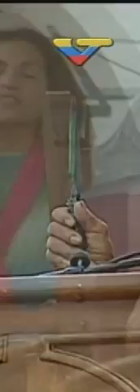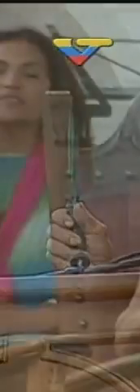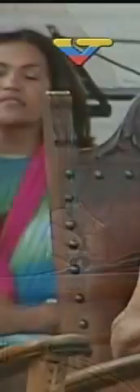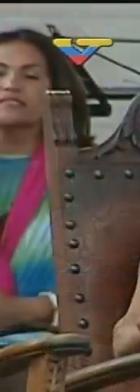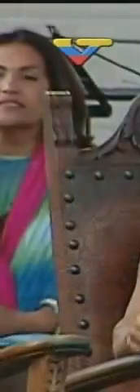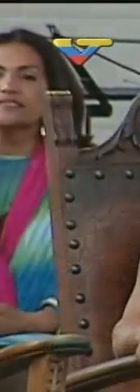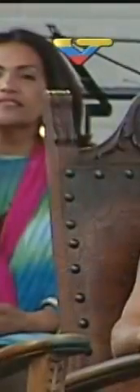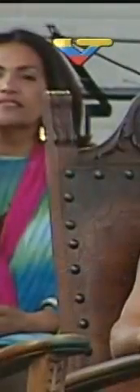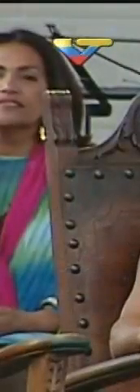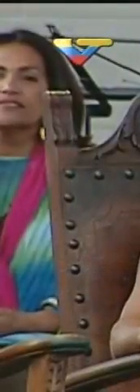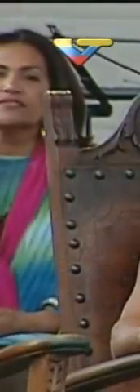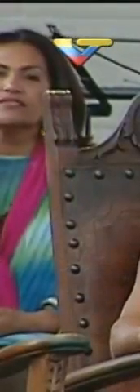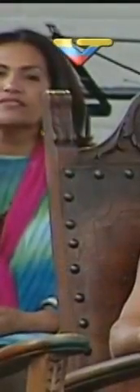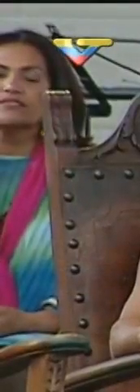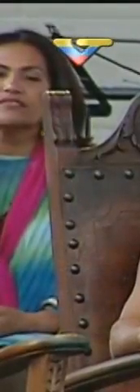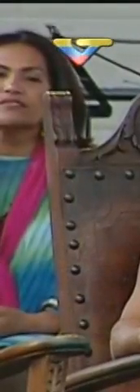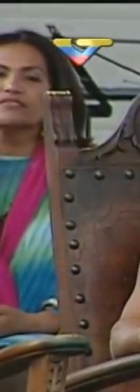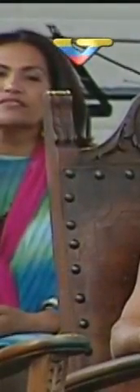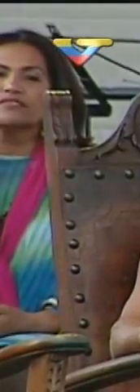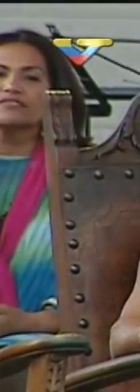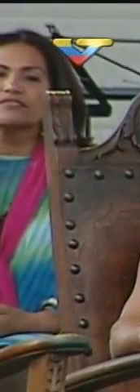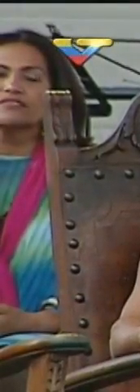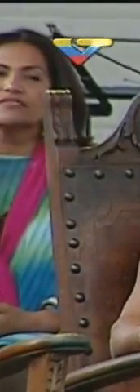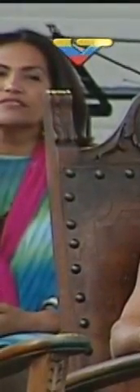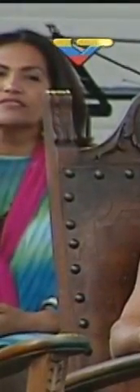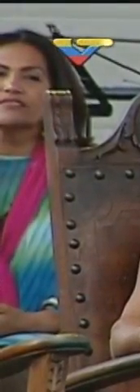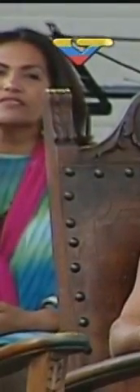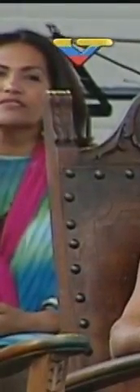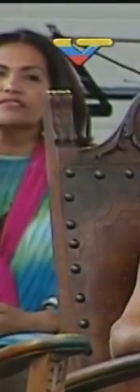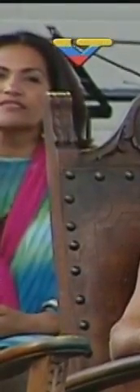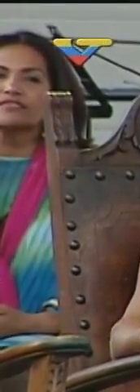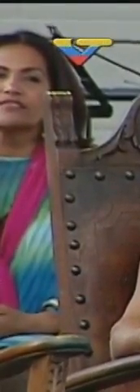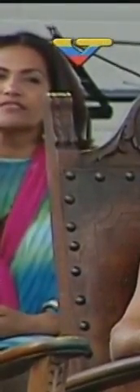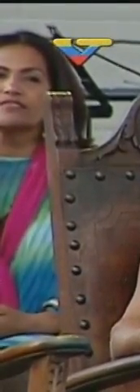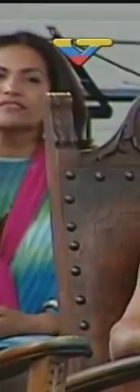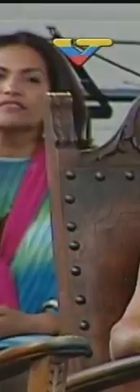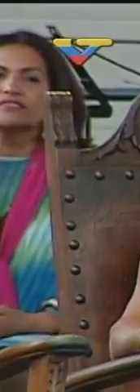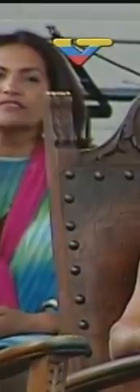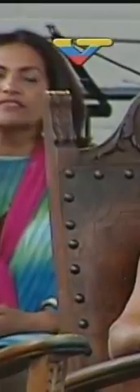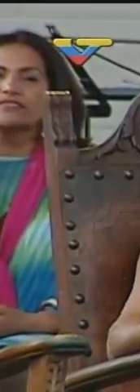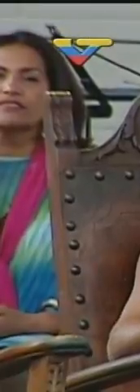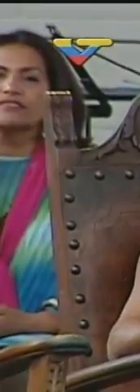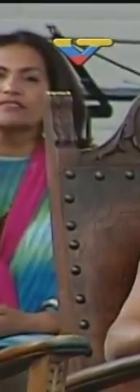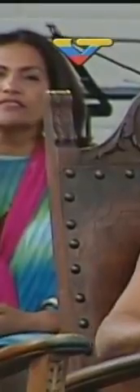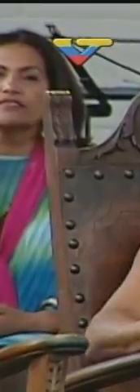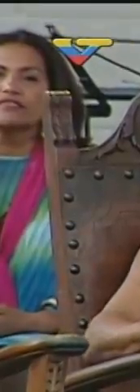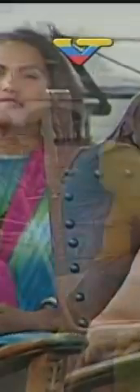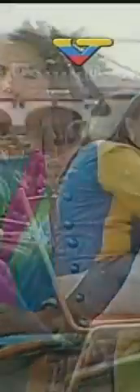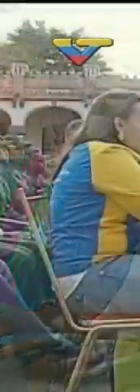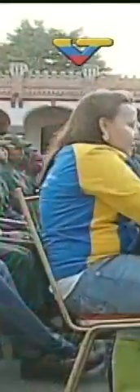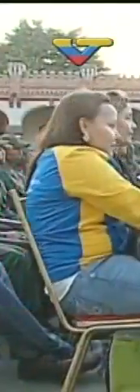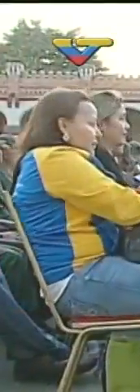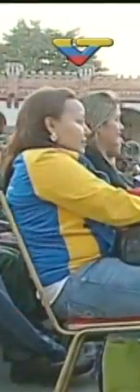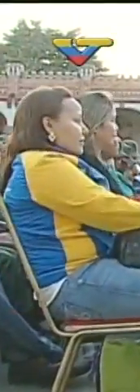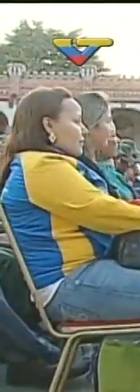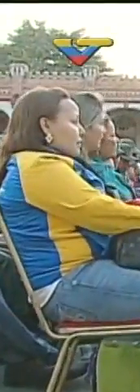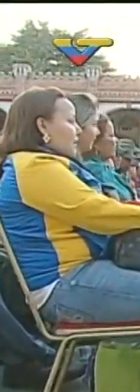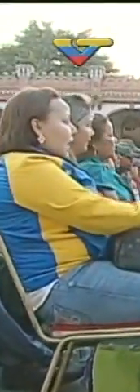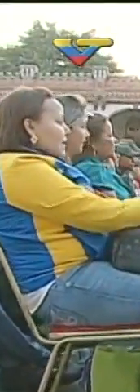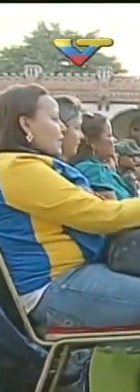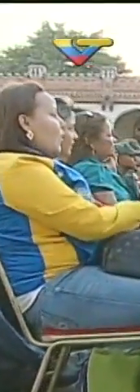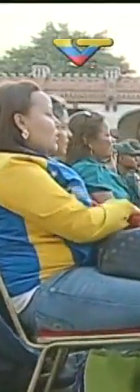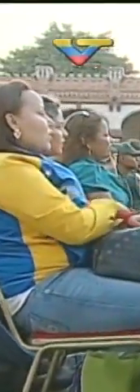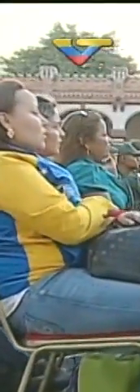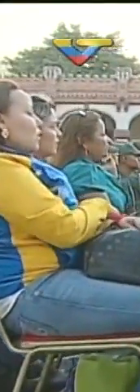nosotros y que está satisfecho con todo lo que estamos acá. Un saludo a todos los hermanos indígenas del estado Bolívar,